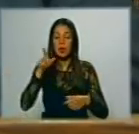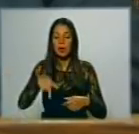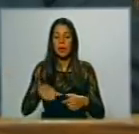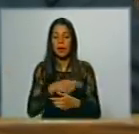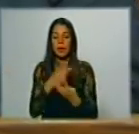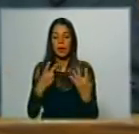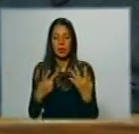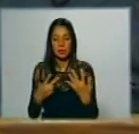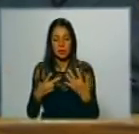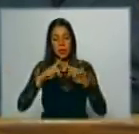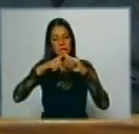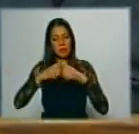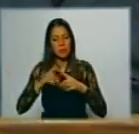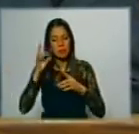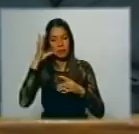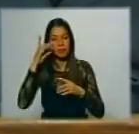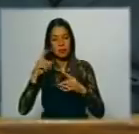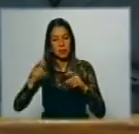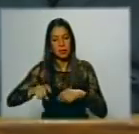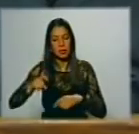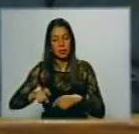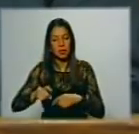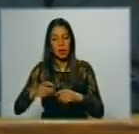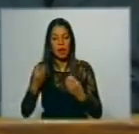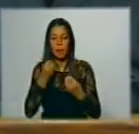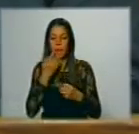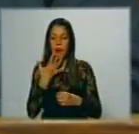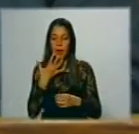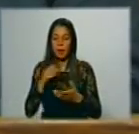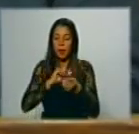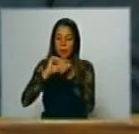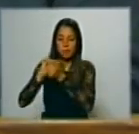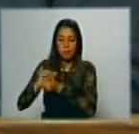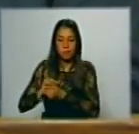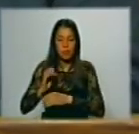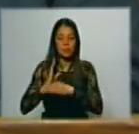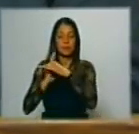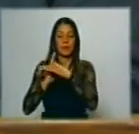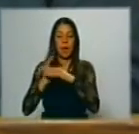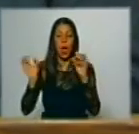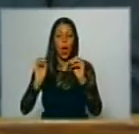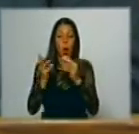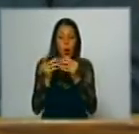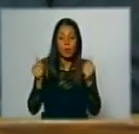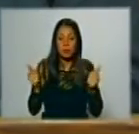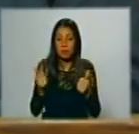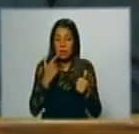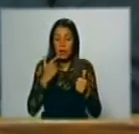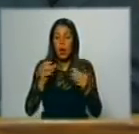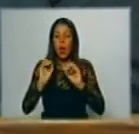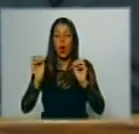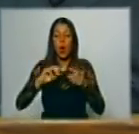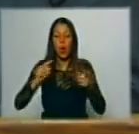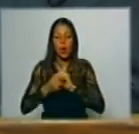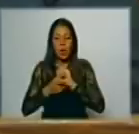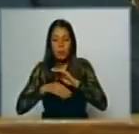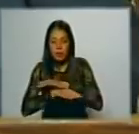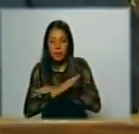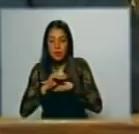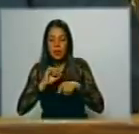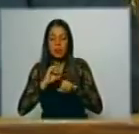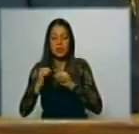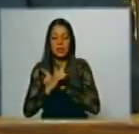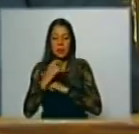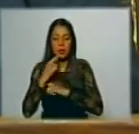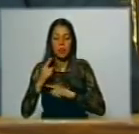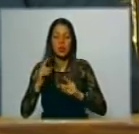administrativas necesarias para impedir la destrucción, desaparición o alteración de las situaciones de